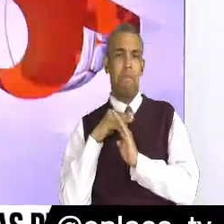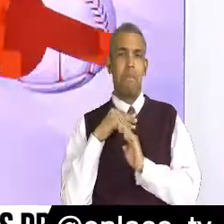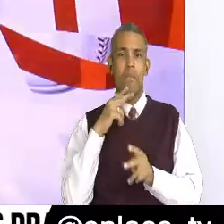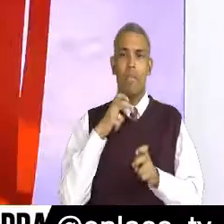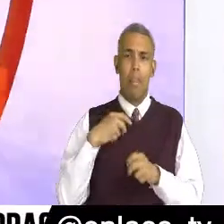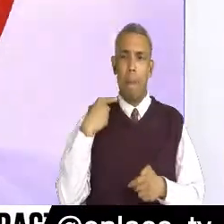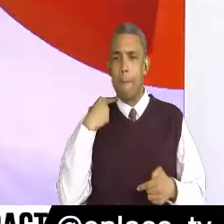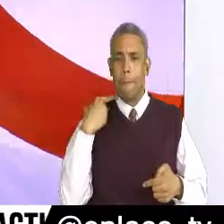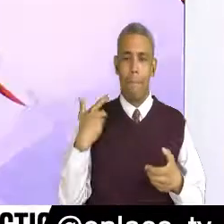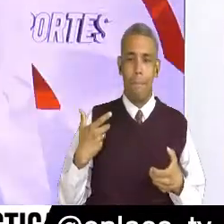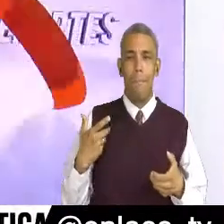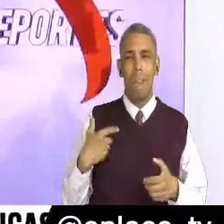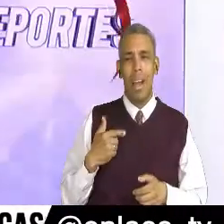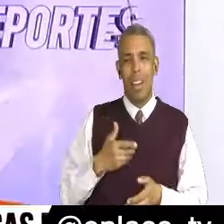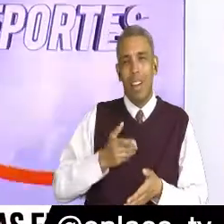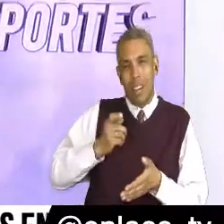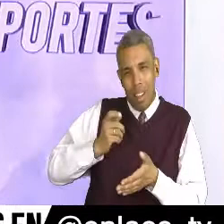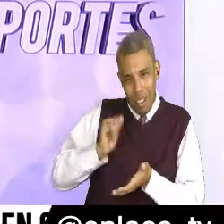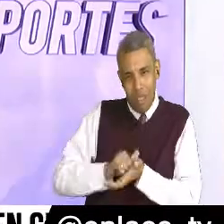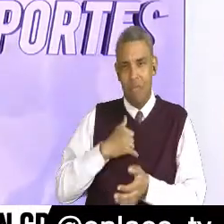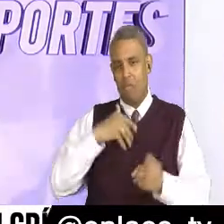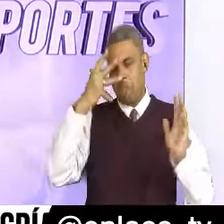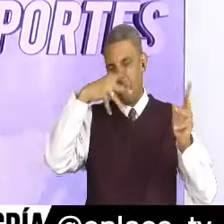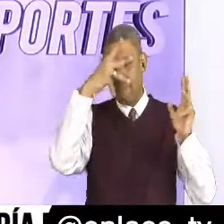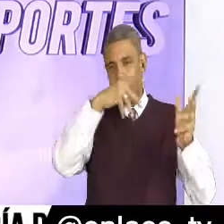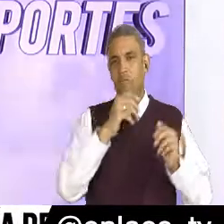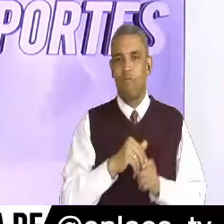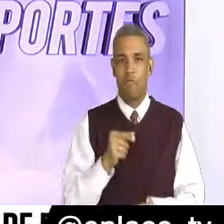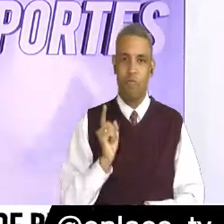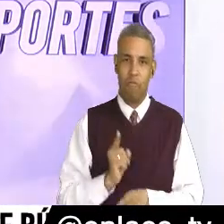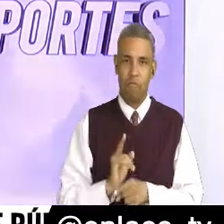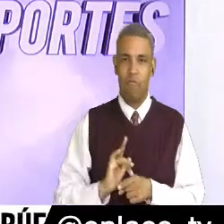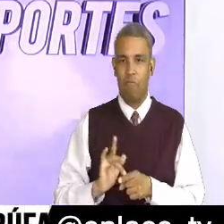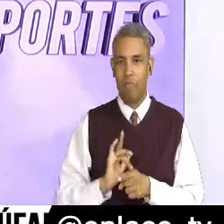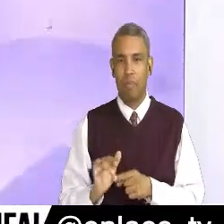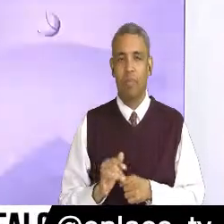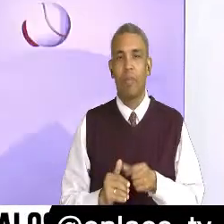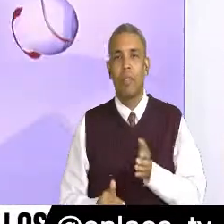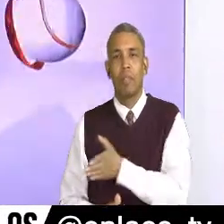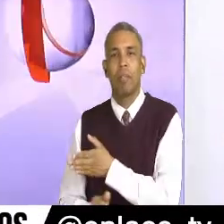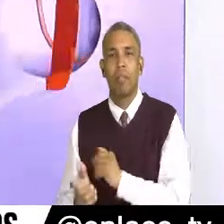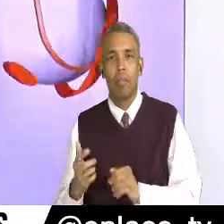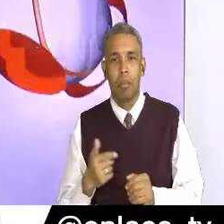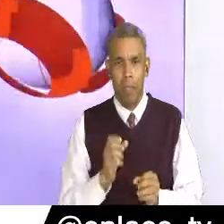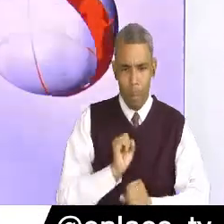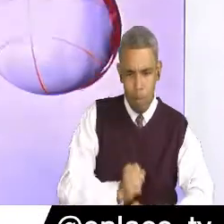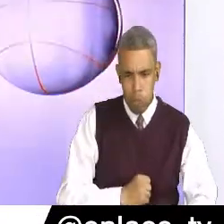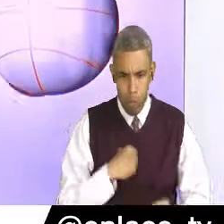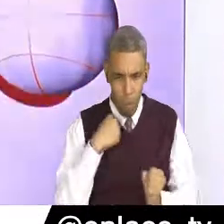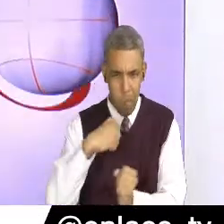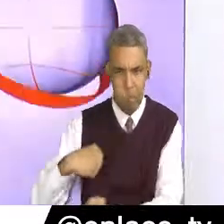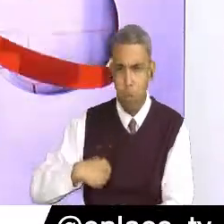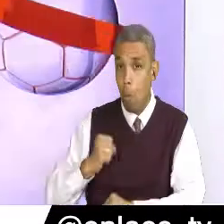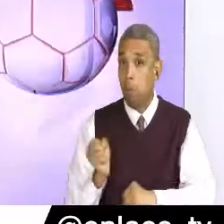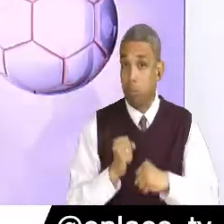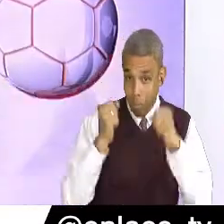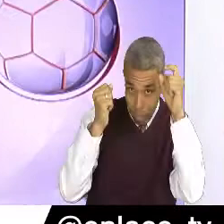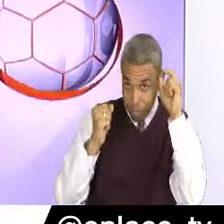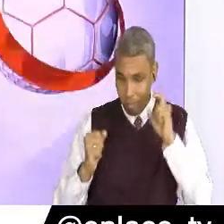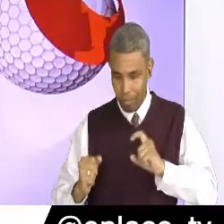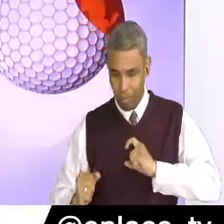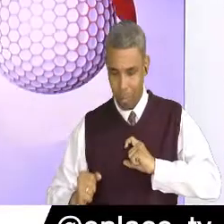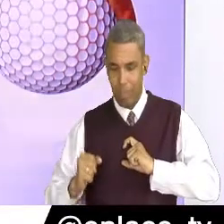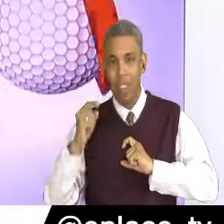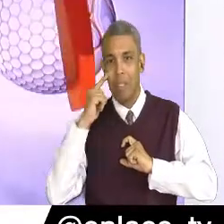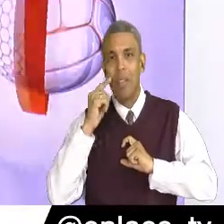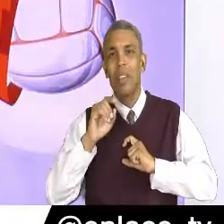Medalla de bronce ganó el equipo de canotaje de nuestro país. Allí están dos integrantes de Barranca Bermeja quienes hicieron posible que esta medalla